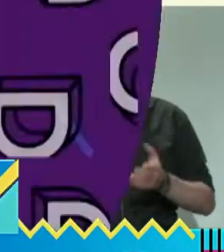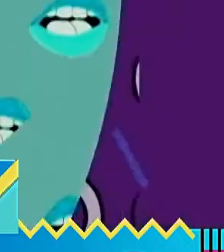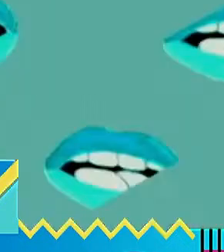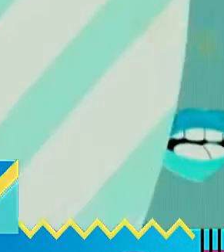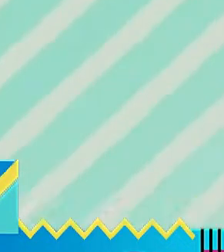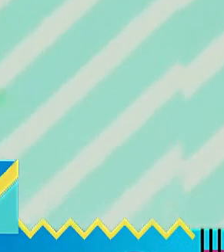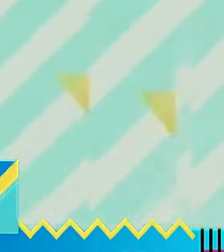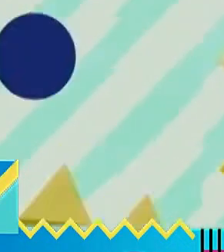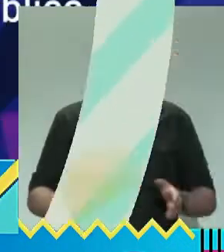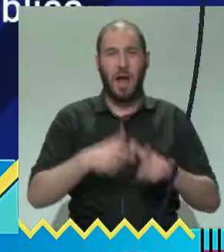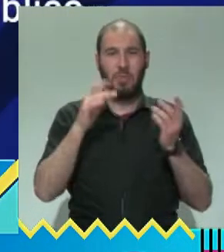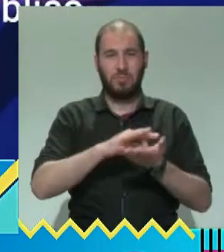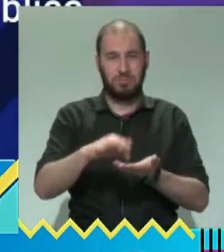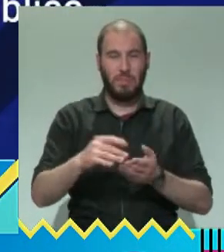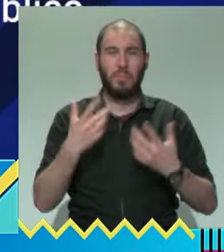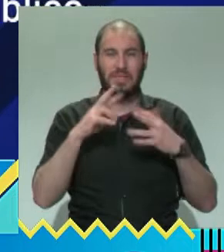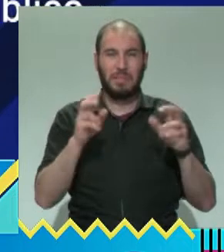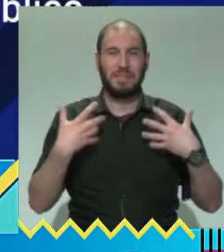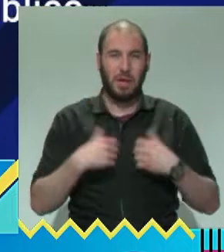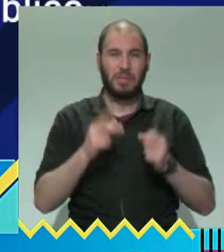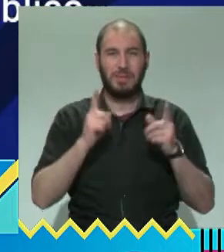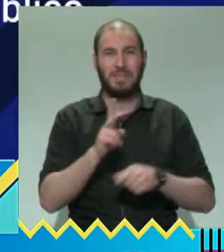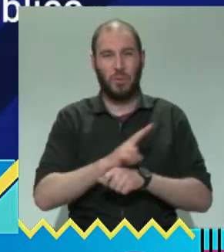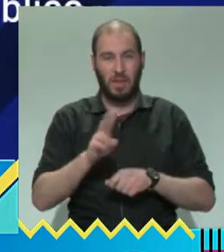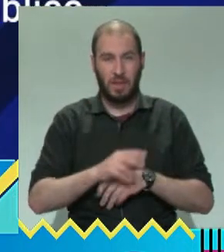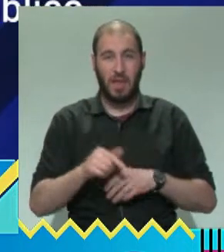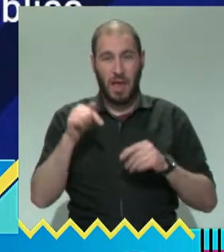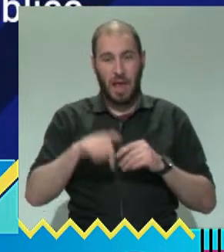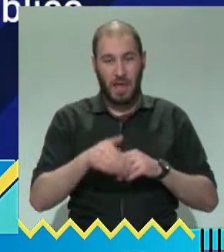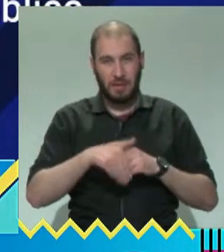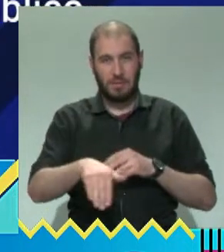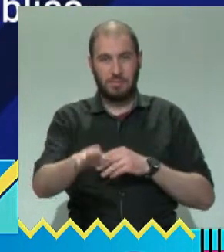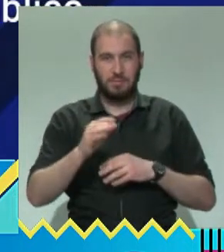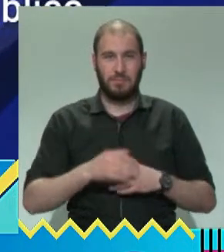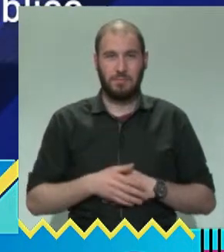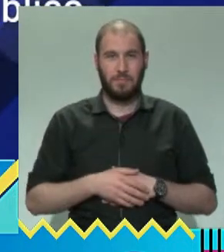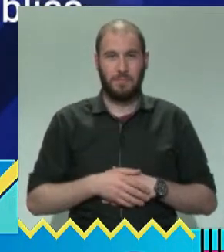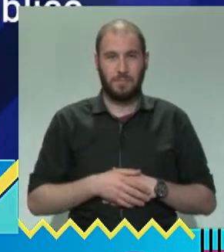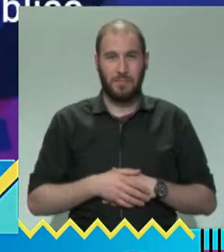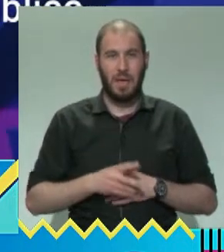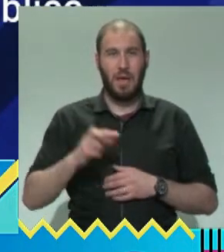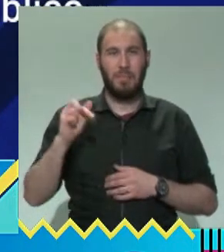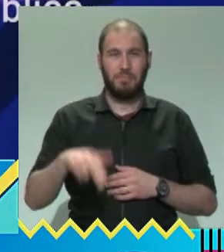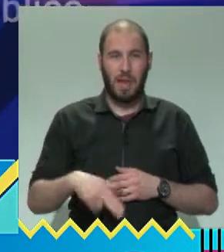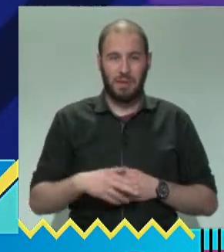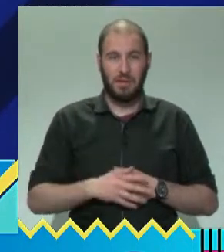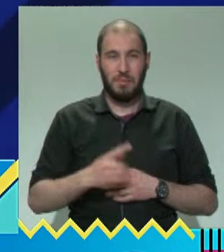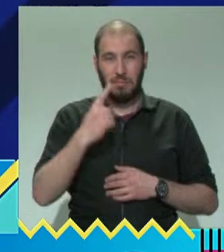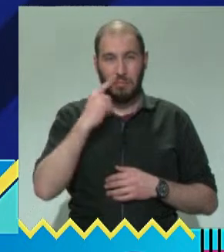por una cuestión sanitaria y de seguridad. A partir de allí podemos empezar a ver una política